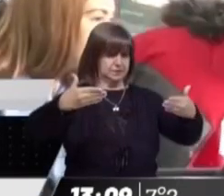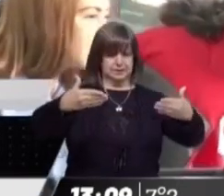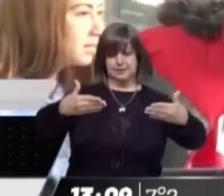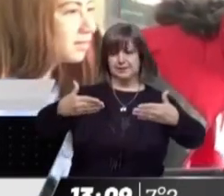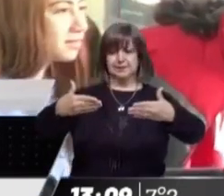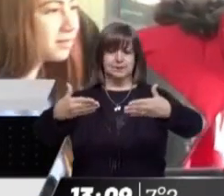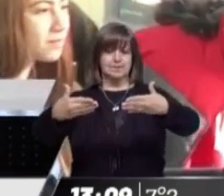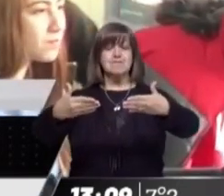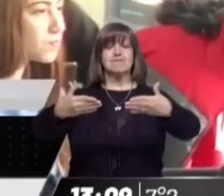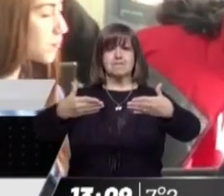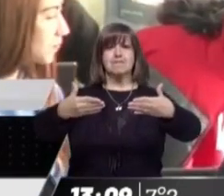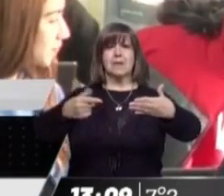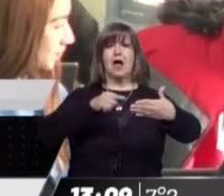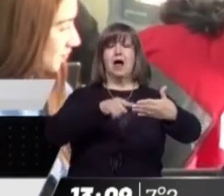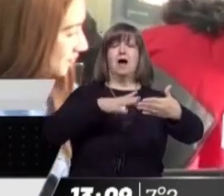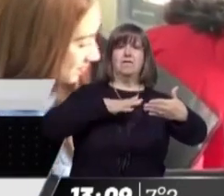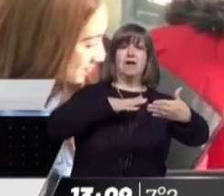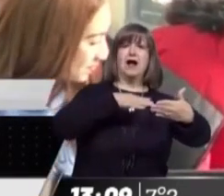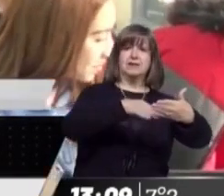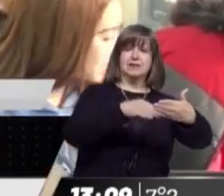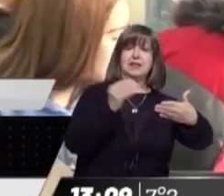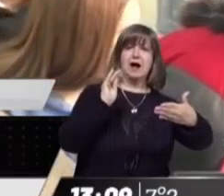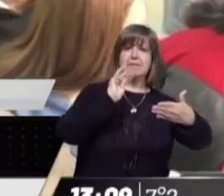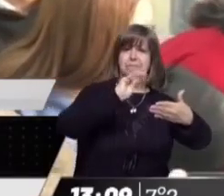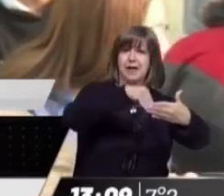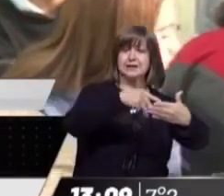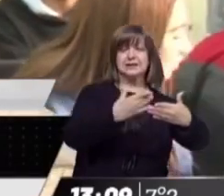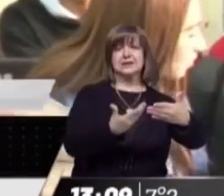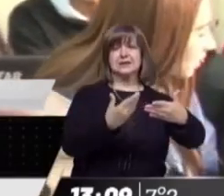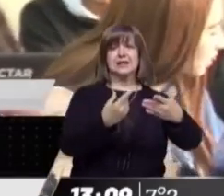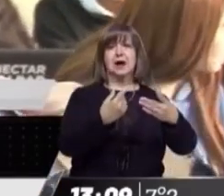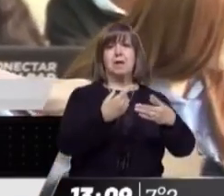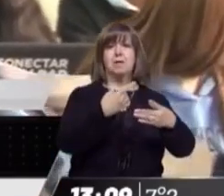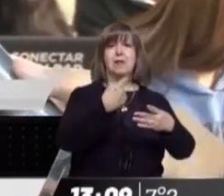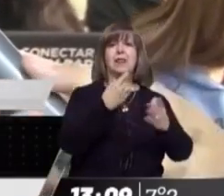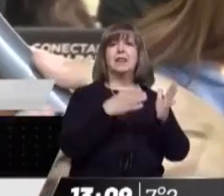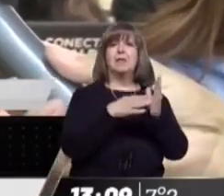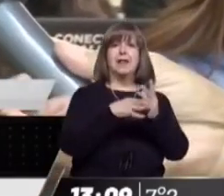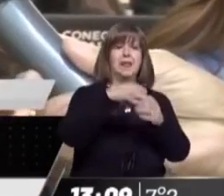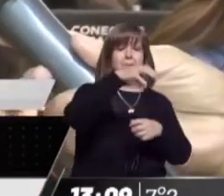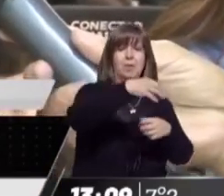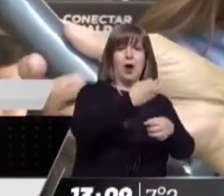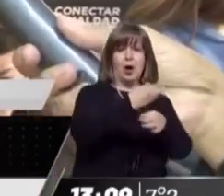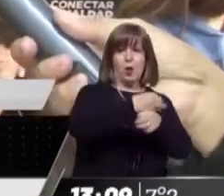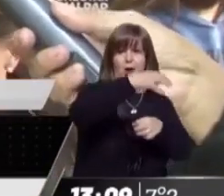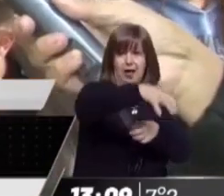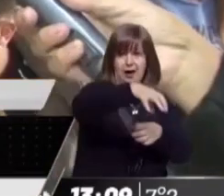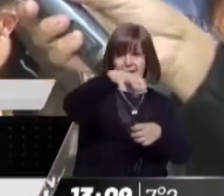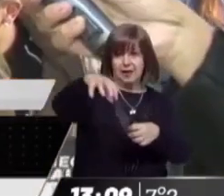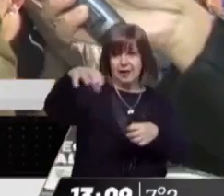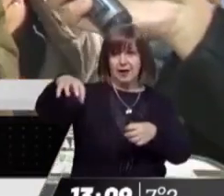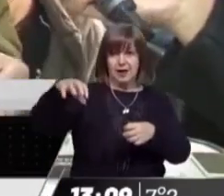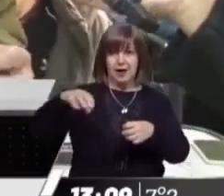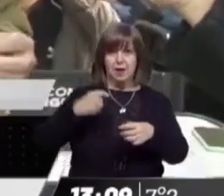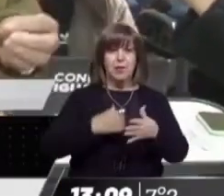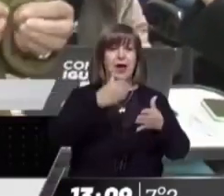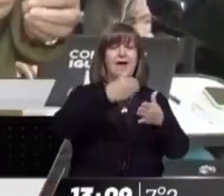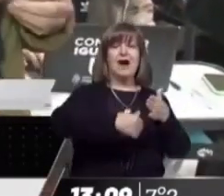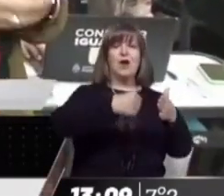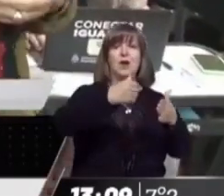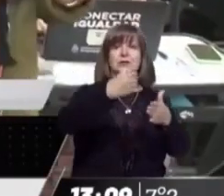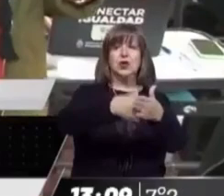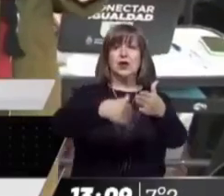distintas políticas o estrategias de intervención situadas por escuela y nominalizadas, porque vamos a tener una evaluación